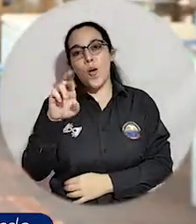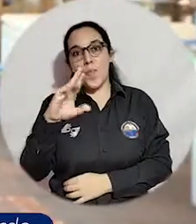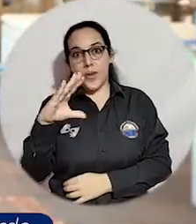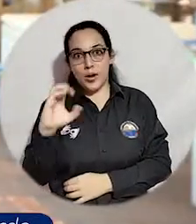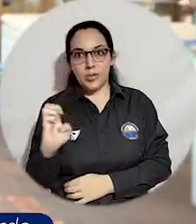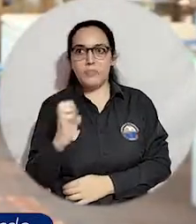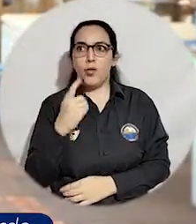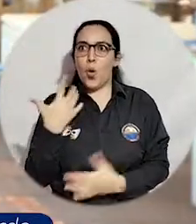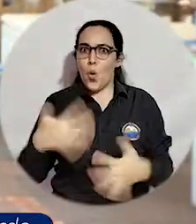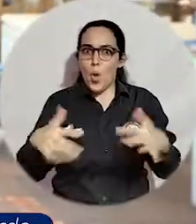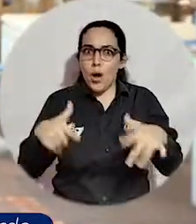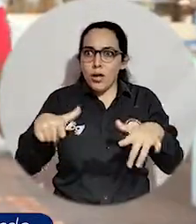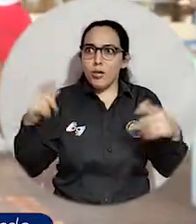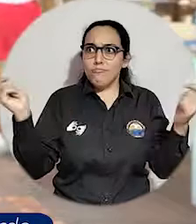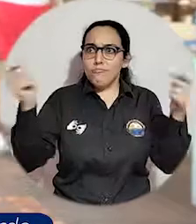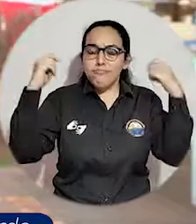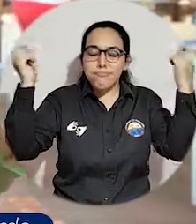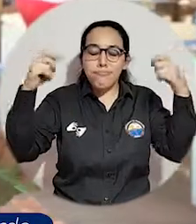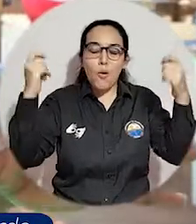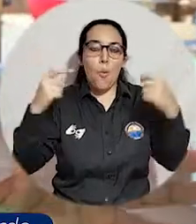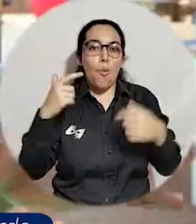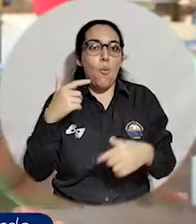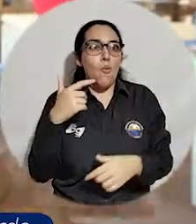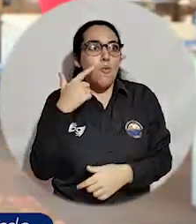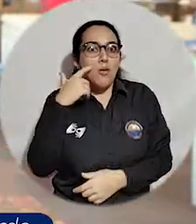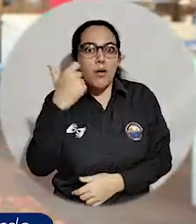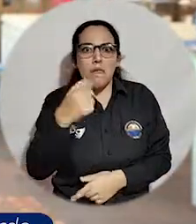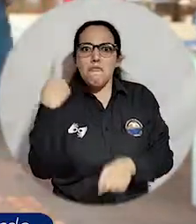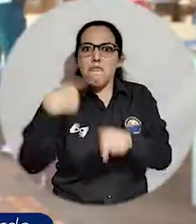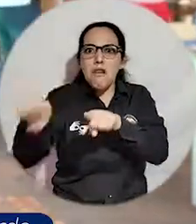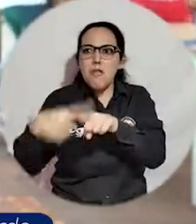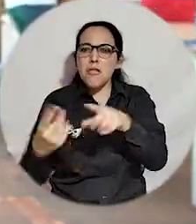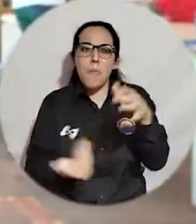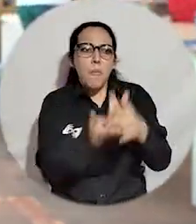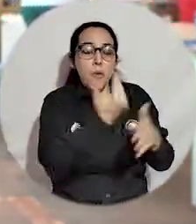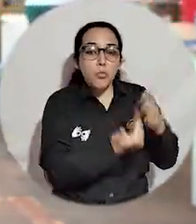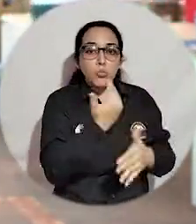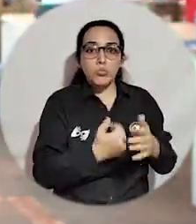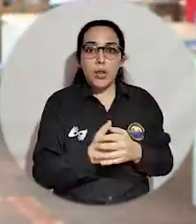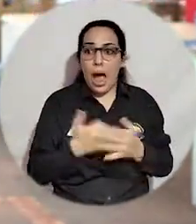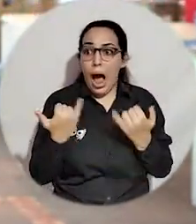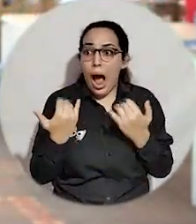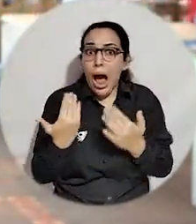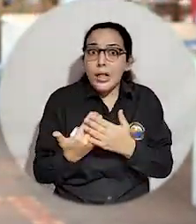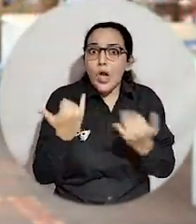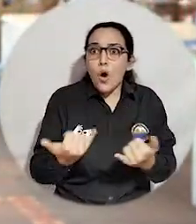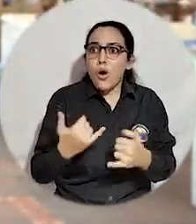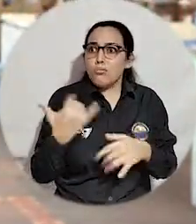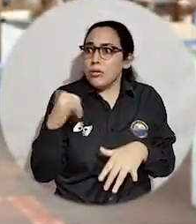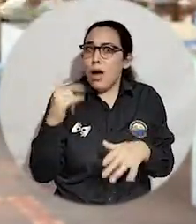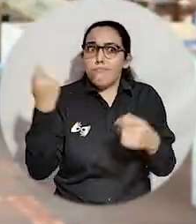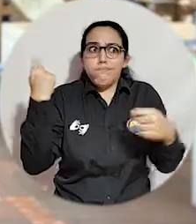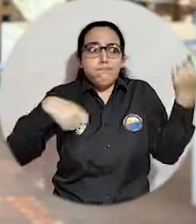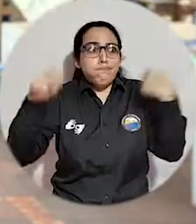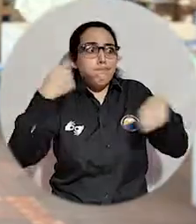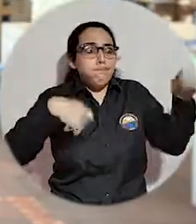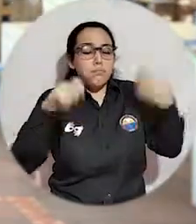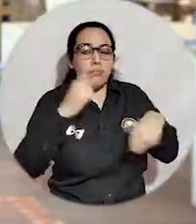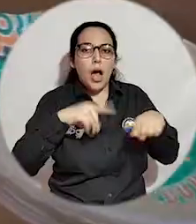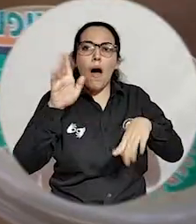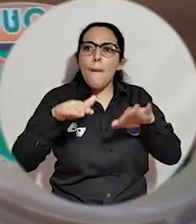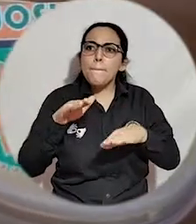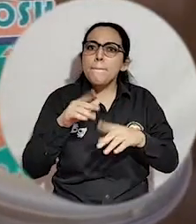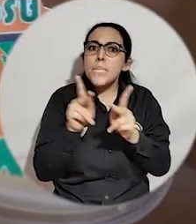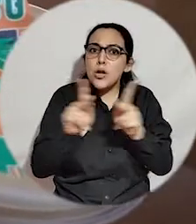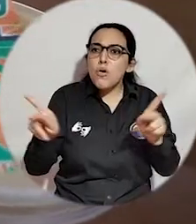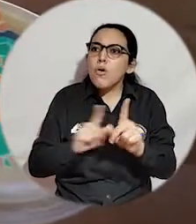éxito esta feria. Aquí se trajo una gran cantidad de productos y al momento ya todo está vendido y